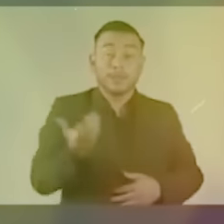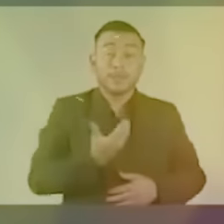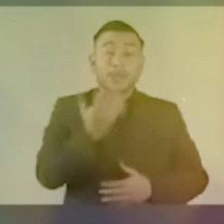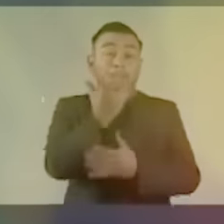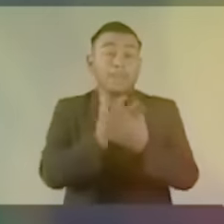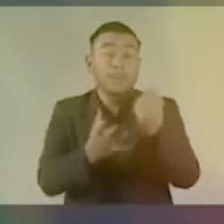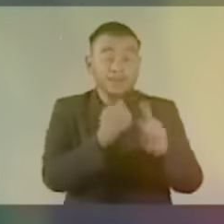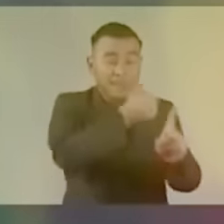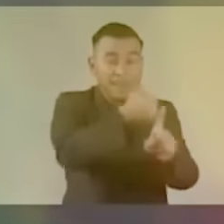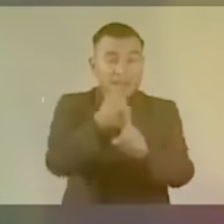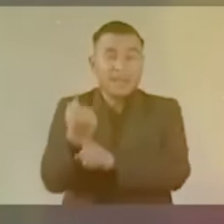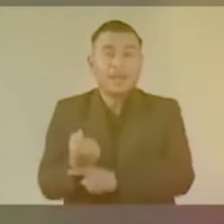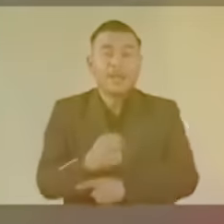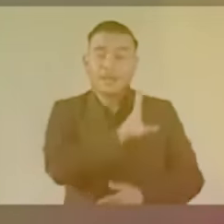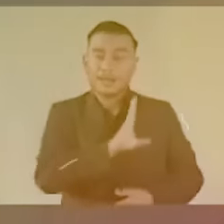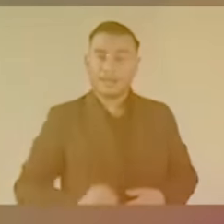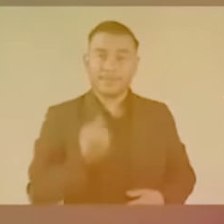y cada uno de los salvadoreños.